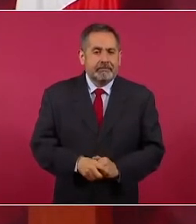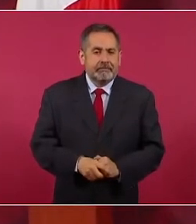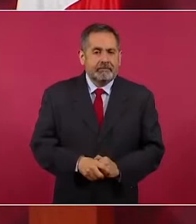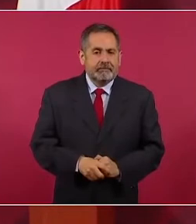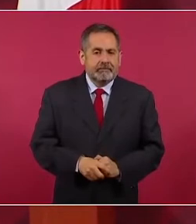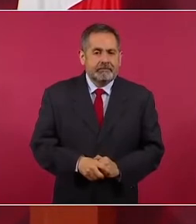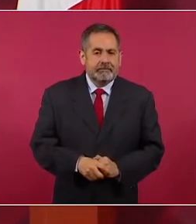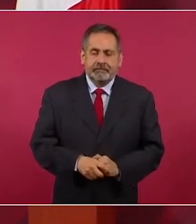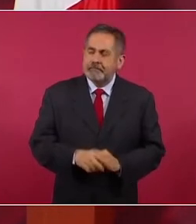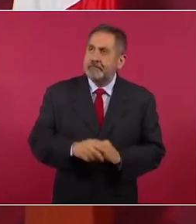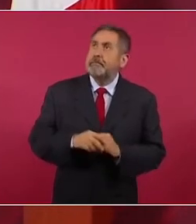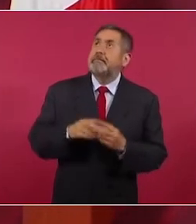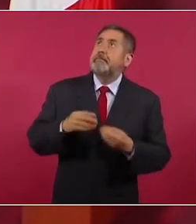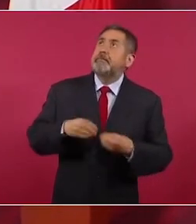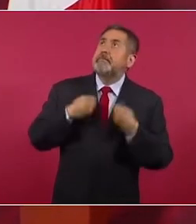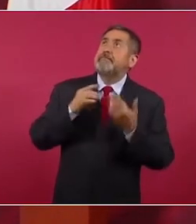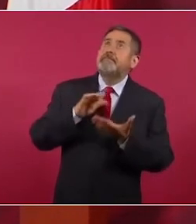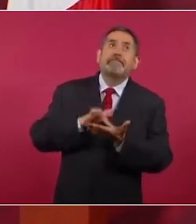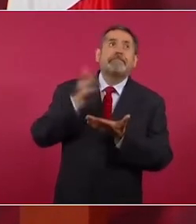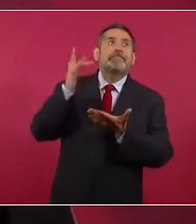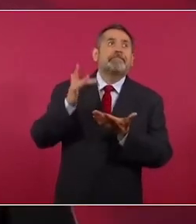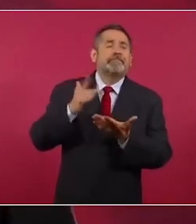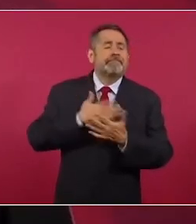Hay que decir gracias a la vida